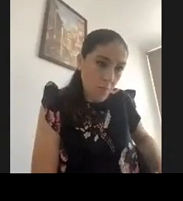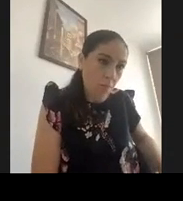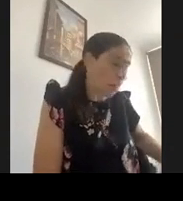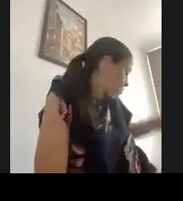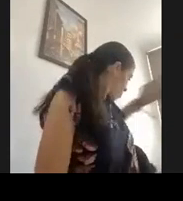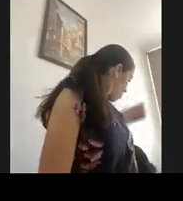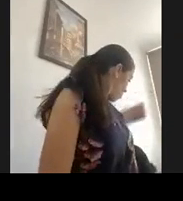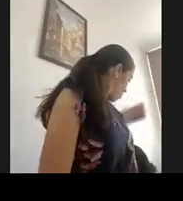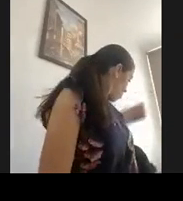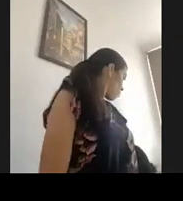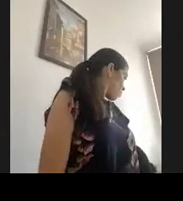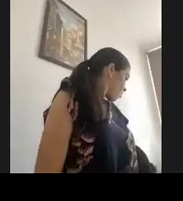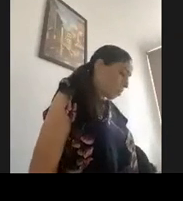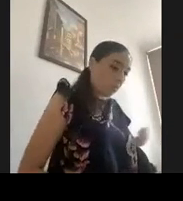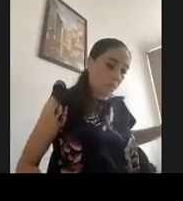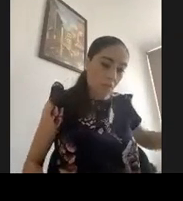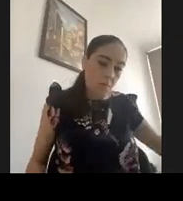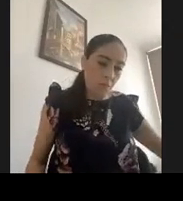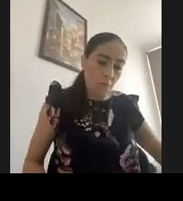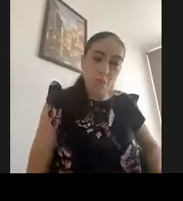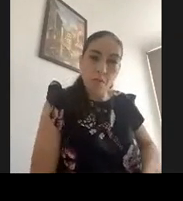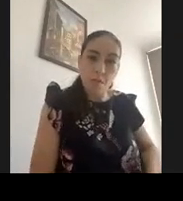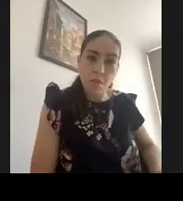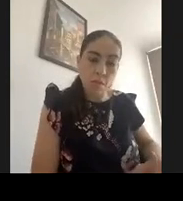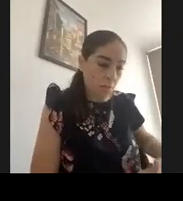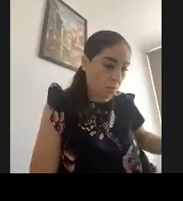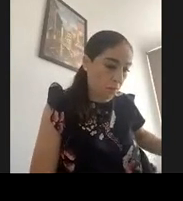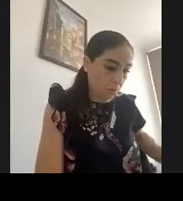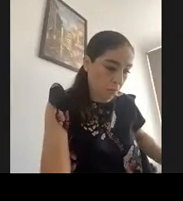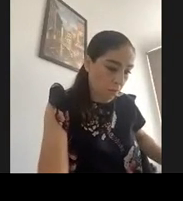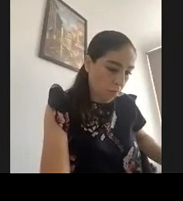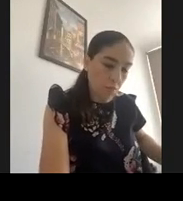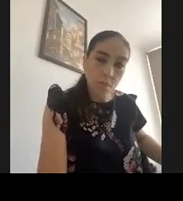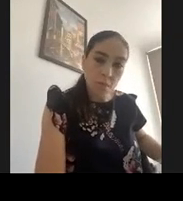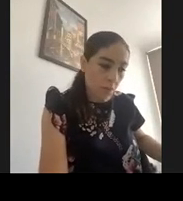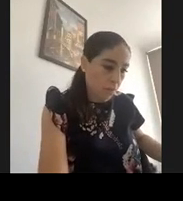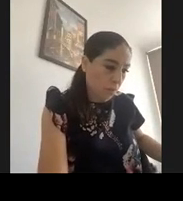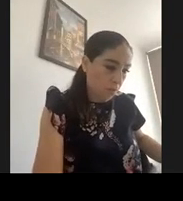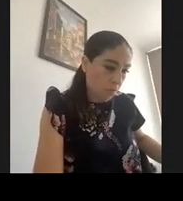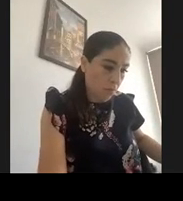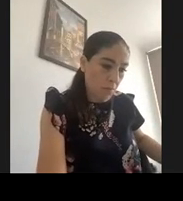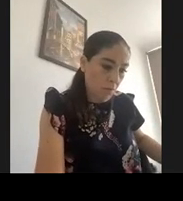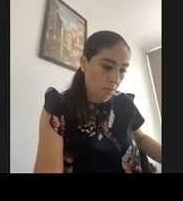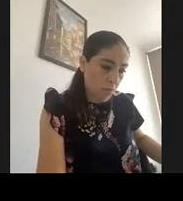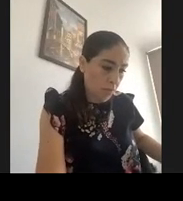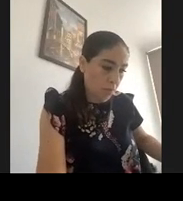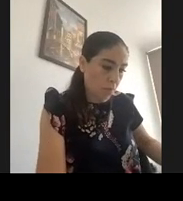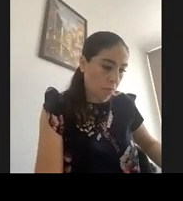No sé si alguien de ustedes tenga alguna pregunta, tanto al instituto como a la